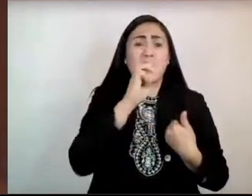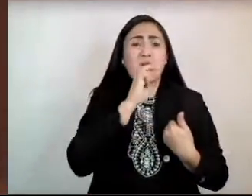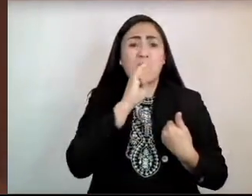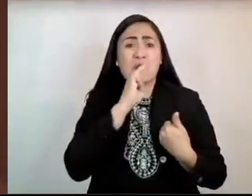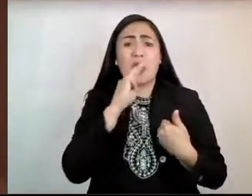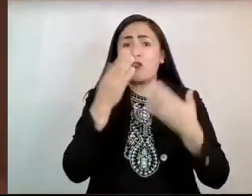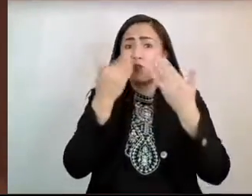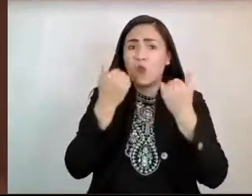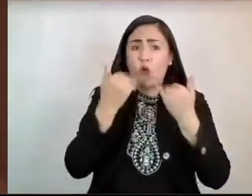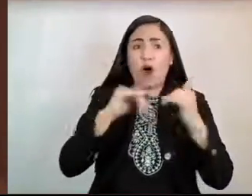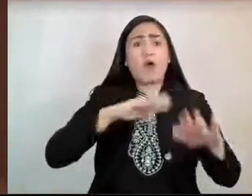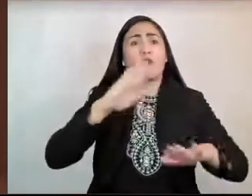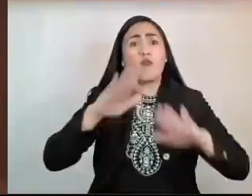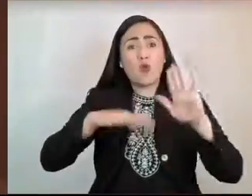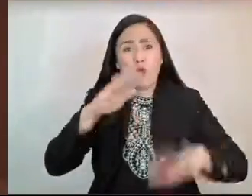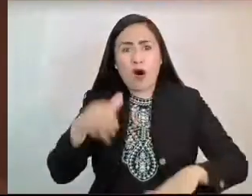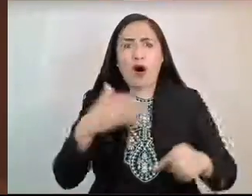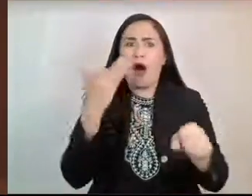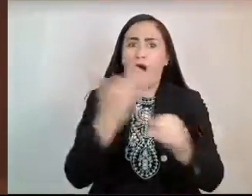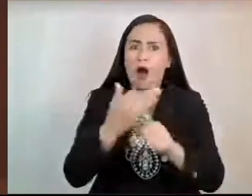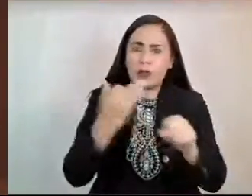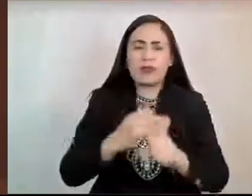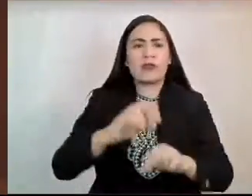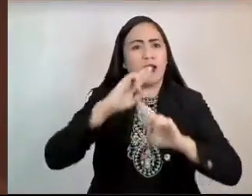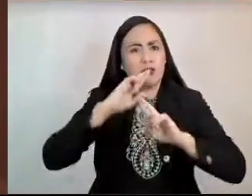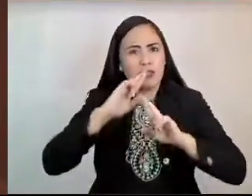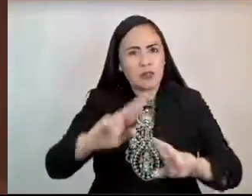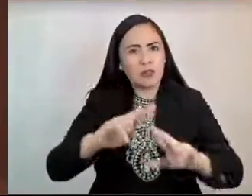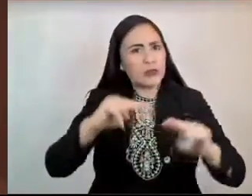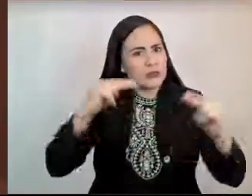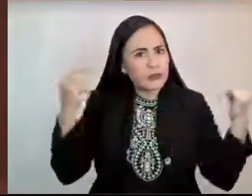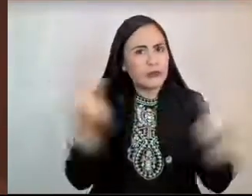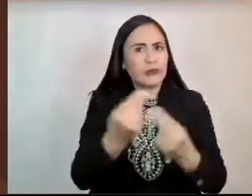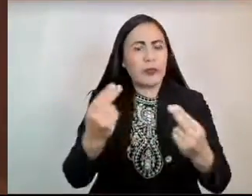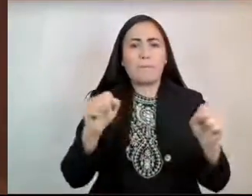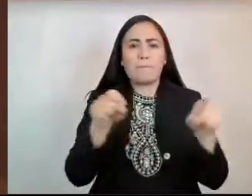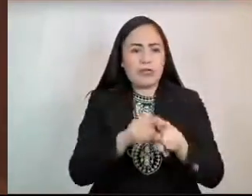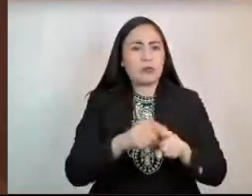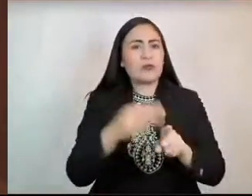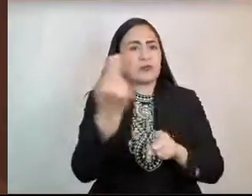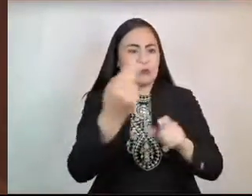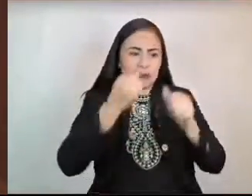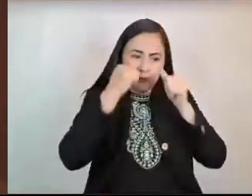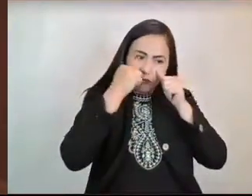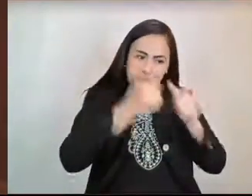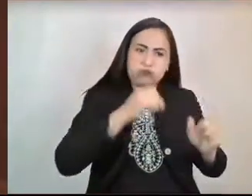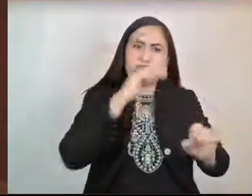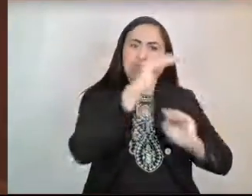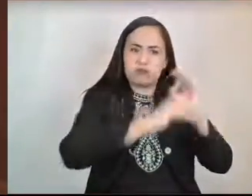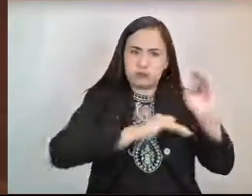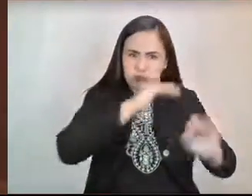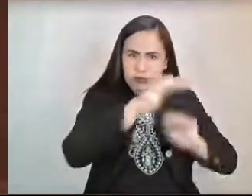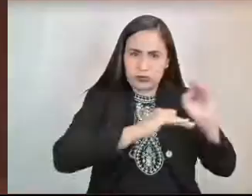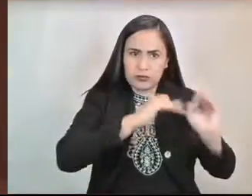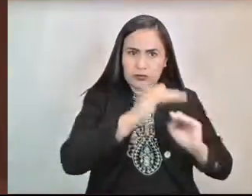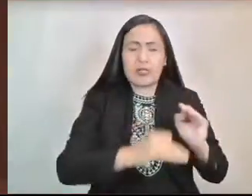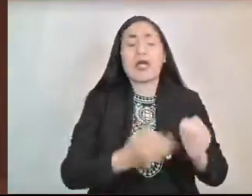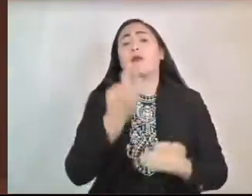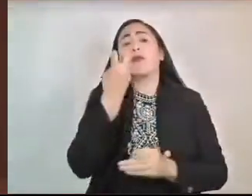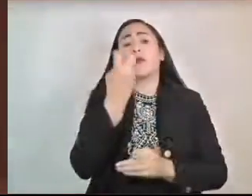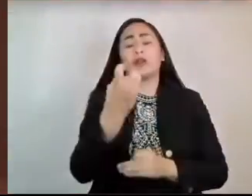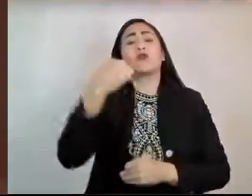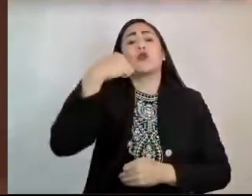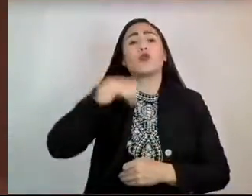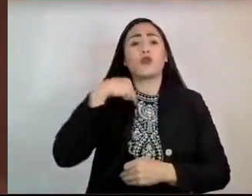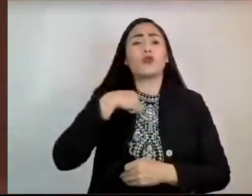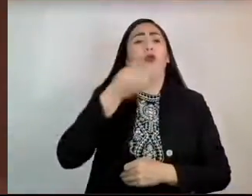urgente respuesta y ocuparnos de nuestros huérfanos. Por ello, que hago un atento